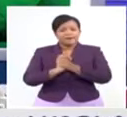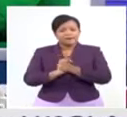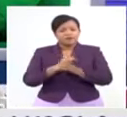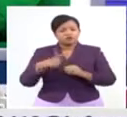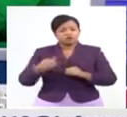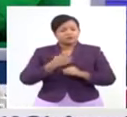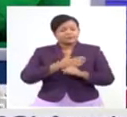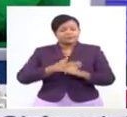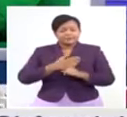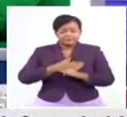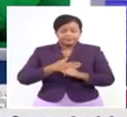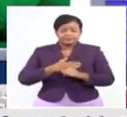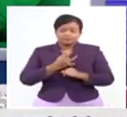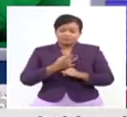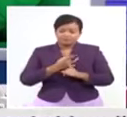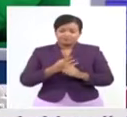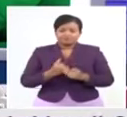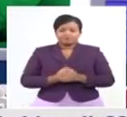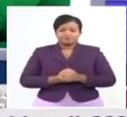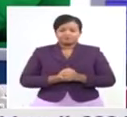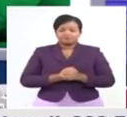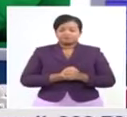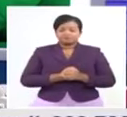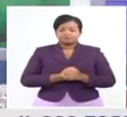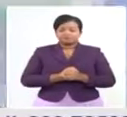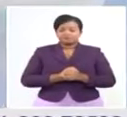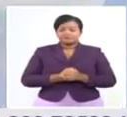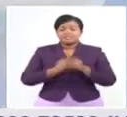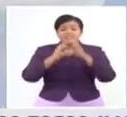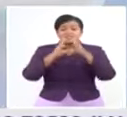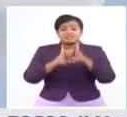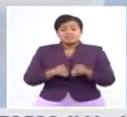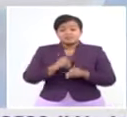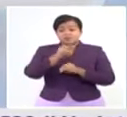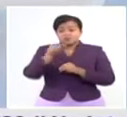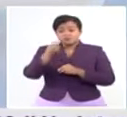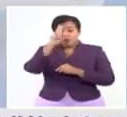amistades. Ingresados en Cuba,